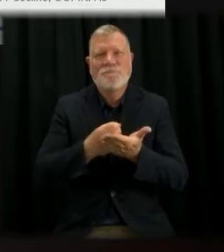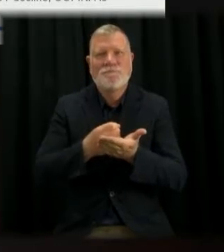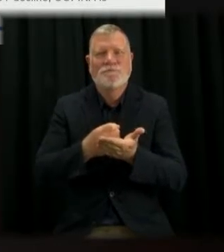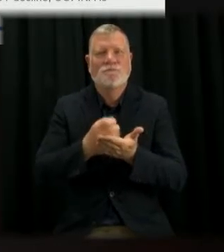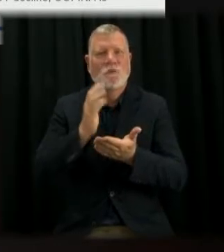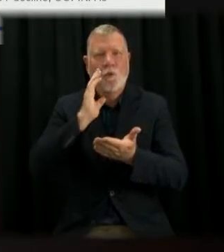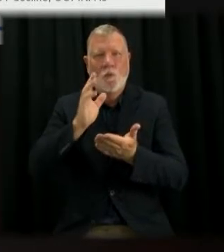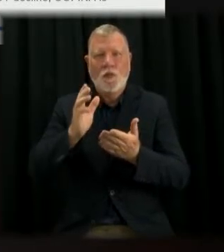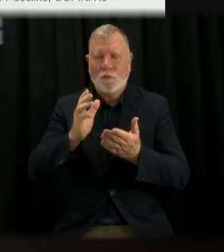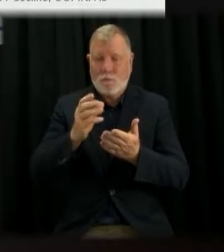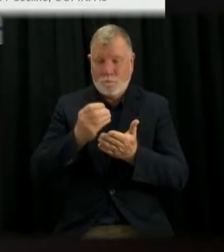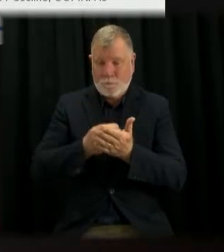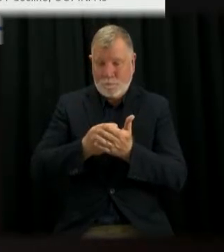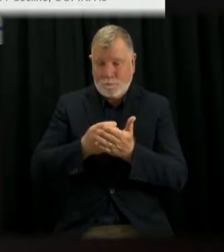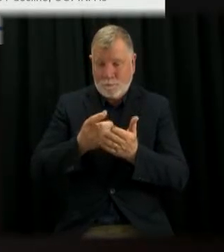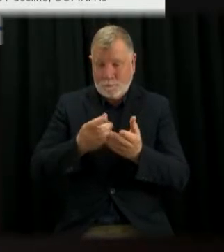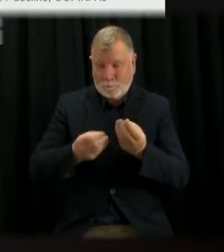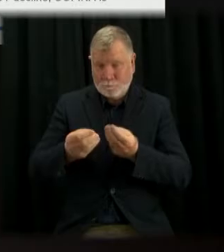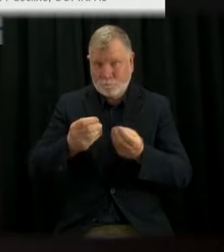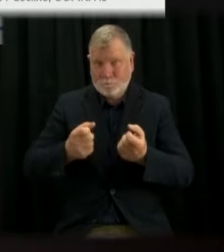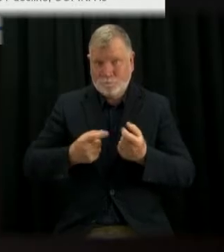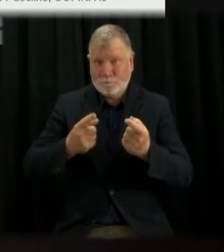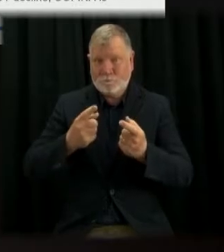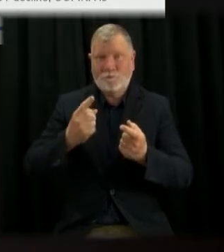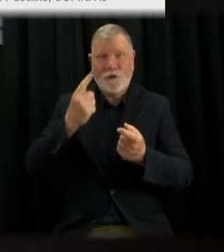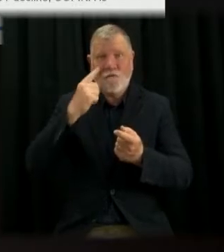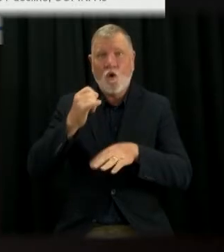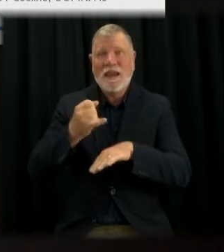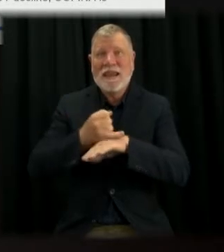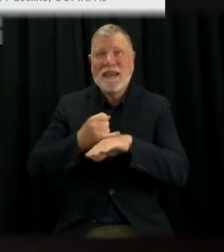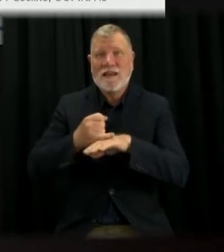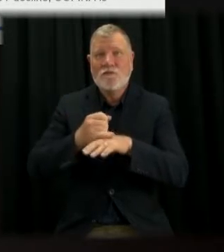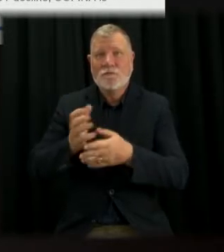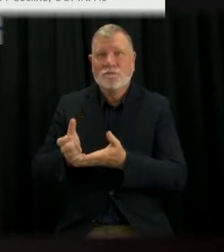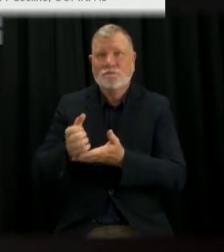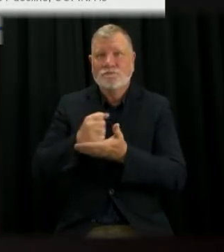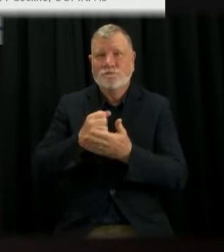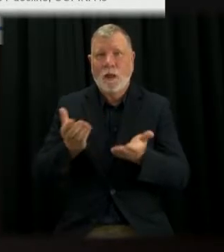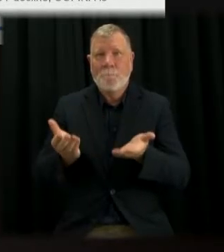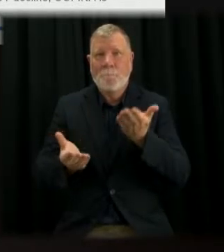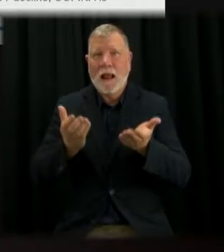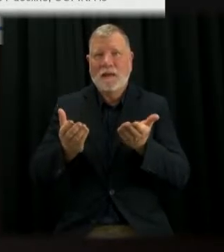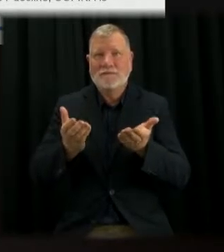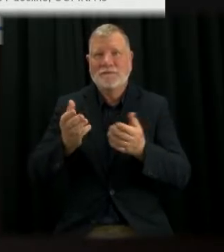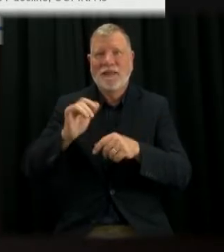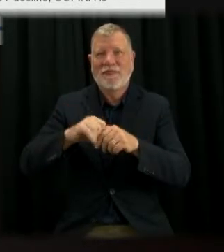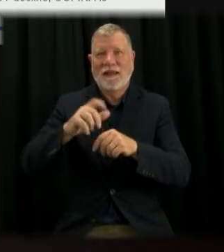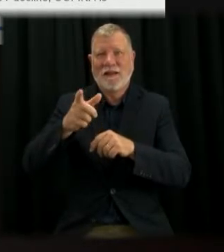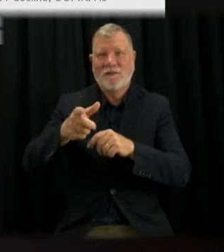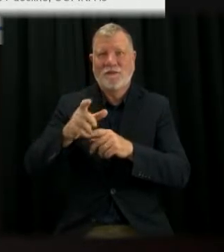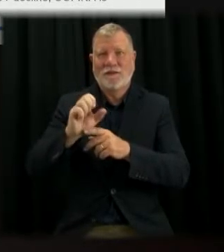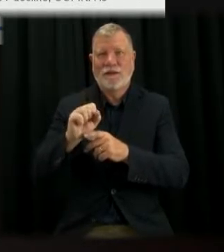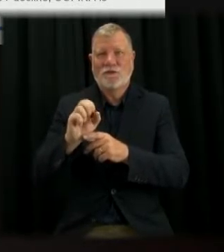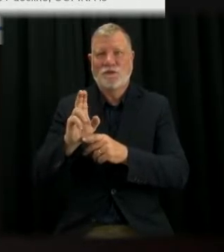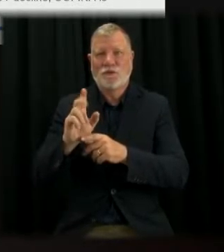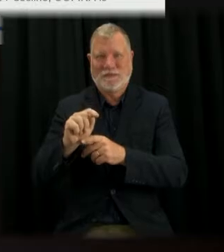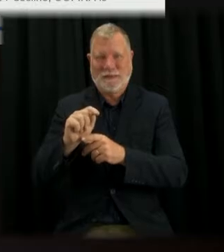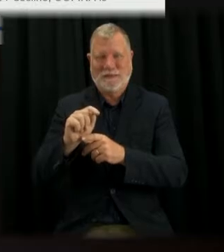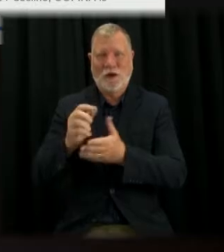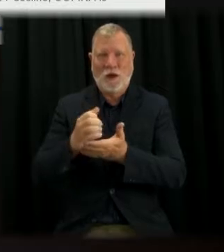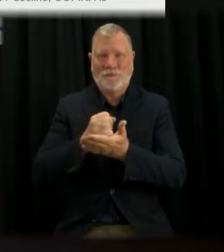estipularon por los bonos. Las operaciones se refinancian por los intereses que se ganan de los fondos que